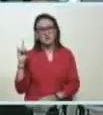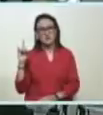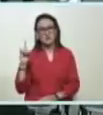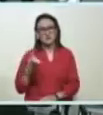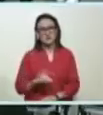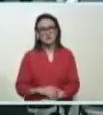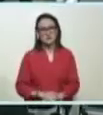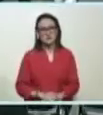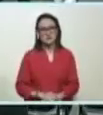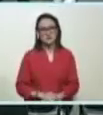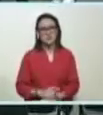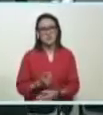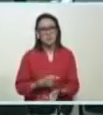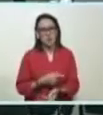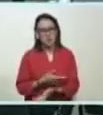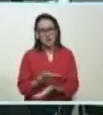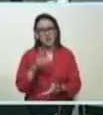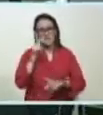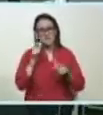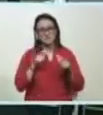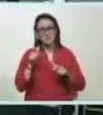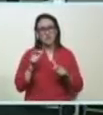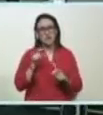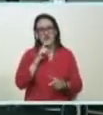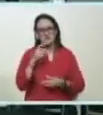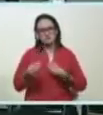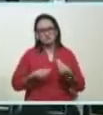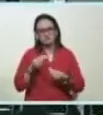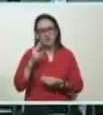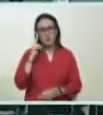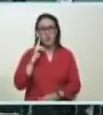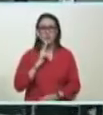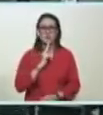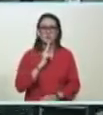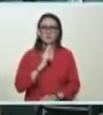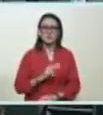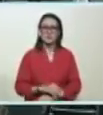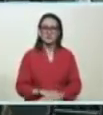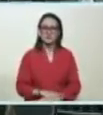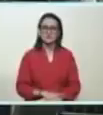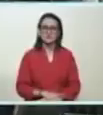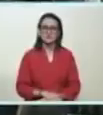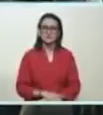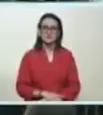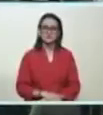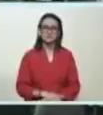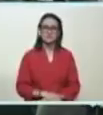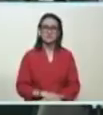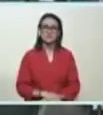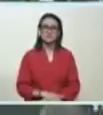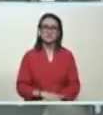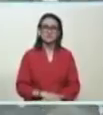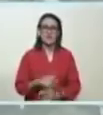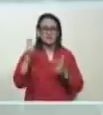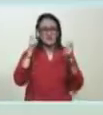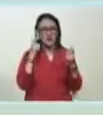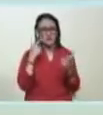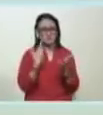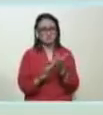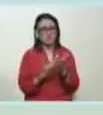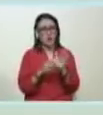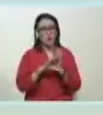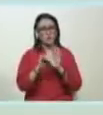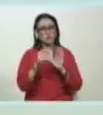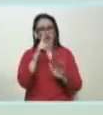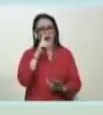moral, el poder ciudadano, creaciones del libertador Simón Bolívar. Y el comandante Chávez lo propuso en la constituyente